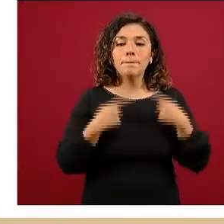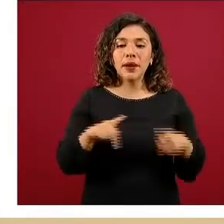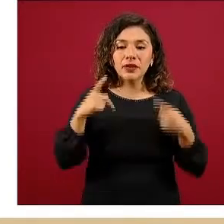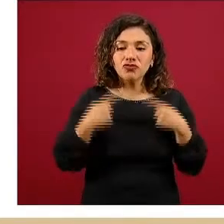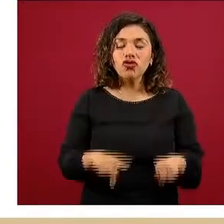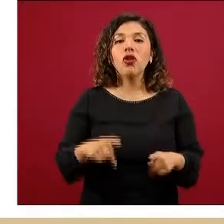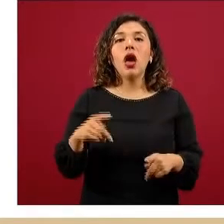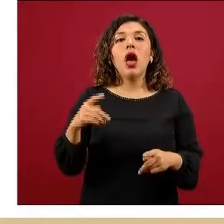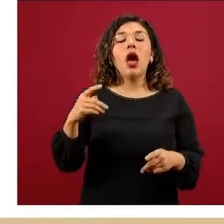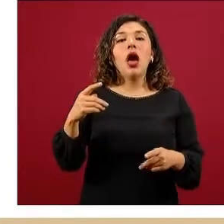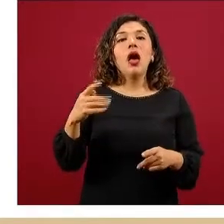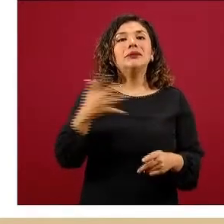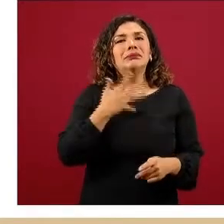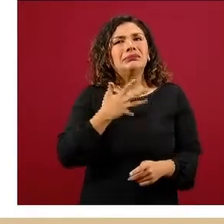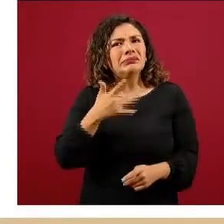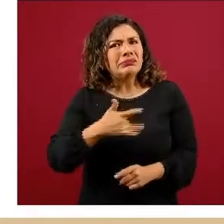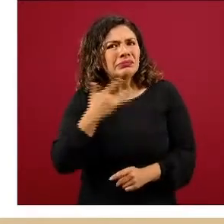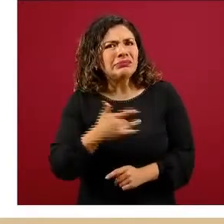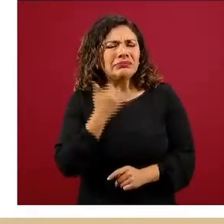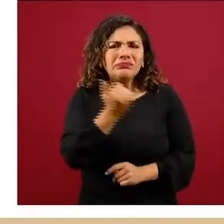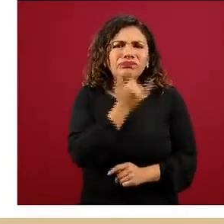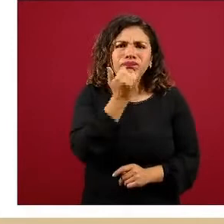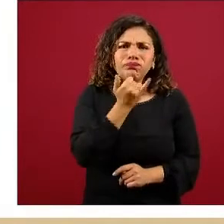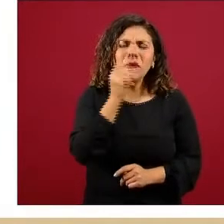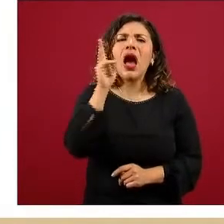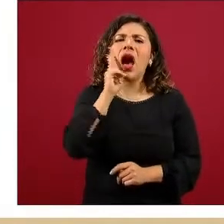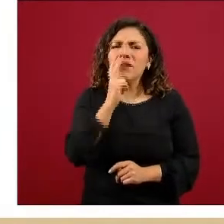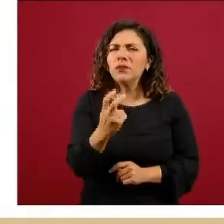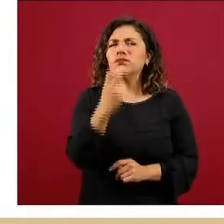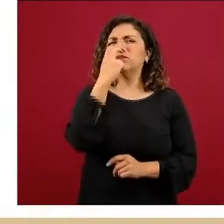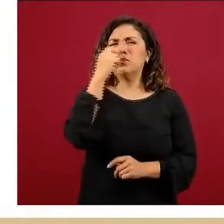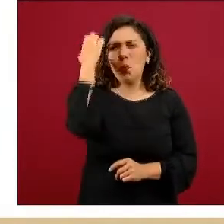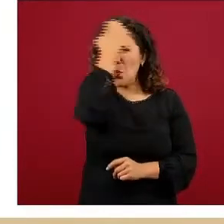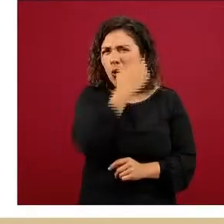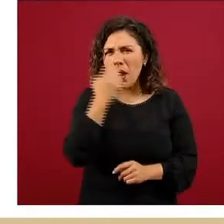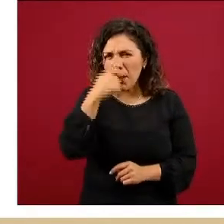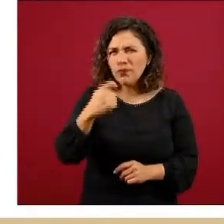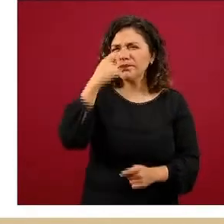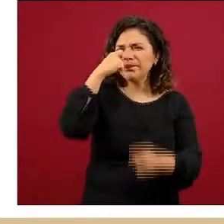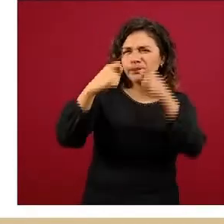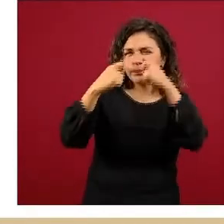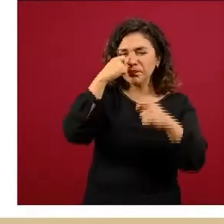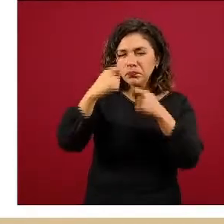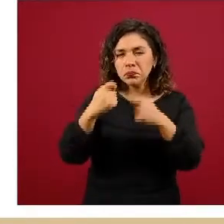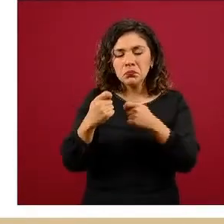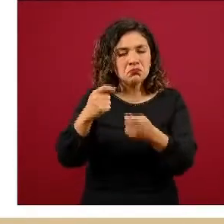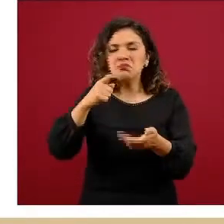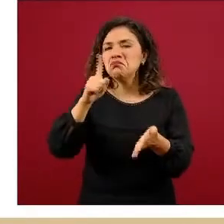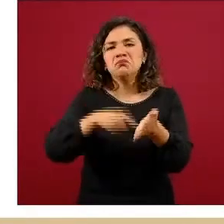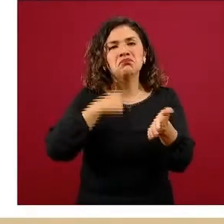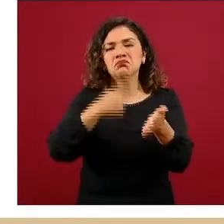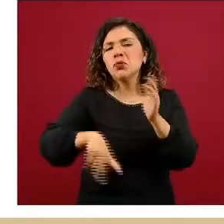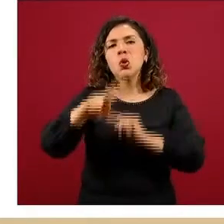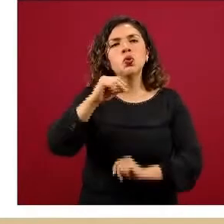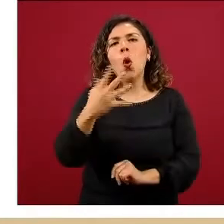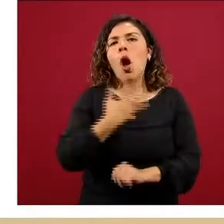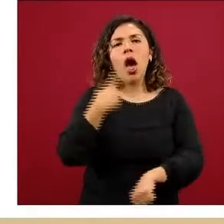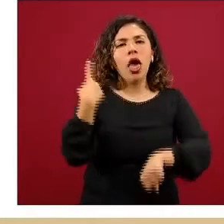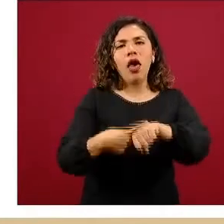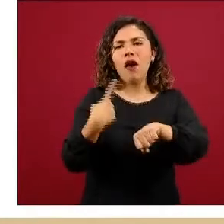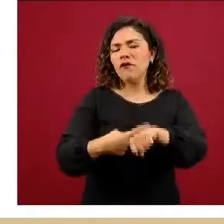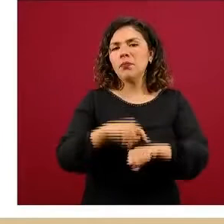438.468 personas que han tenido los síntomas, se les ha hecho la prueba de laboratorio y han descartado que